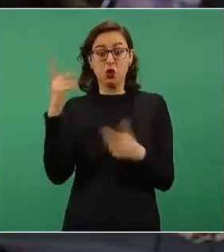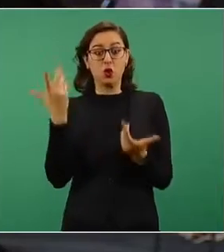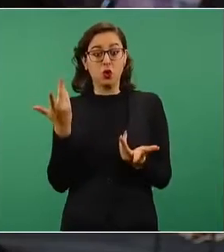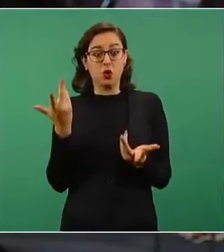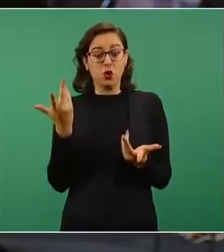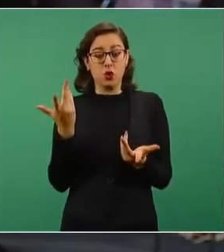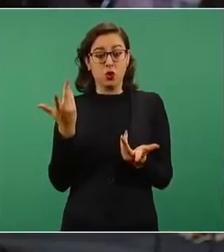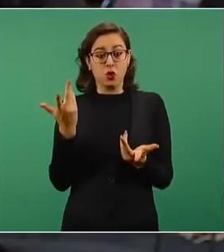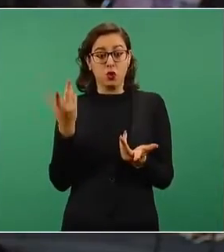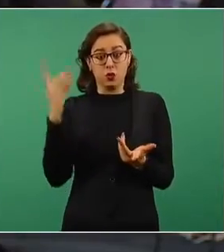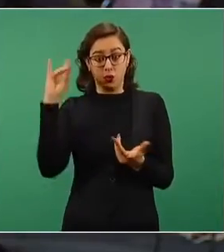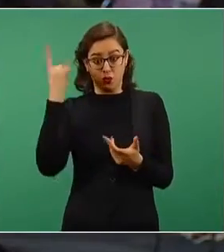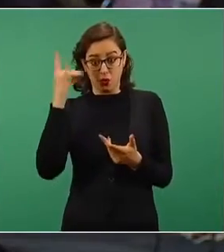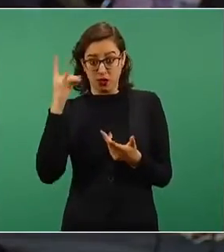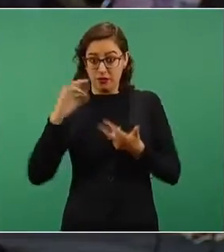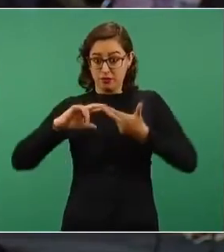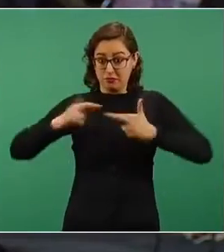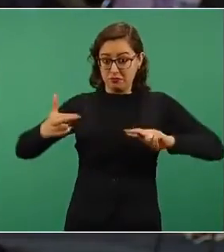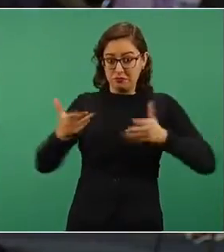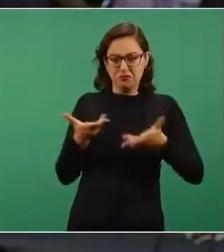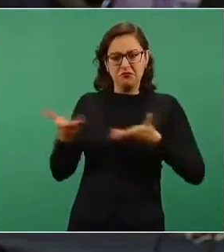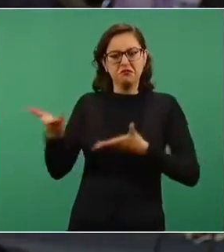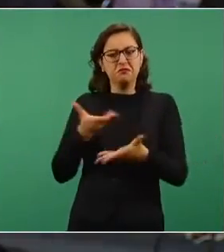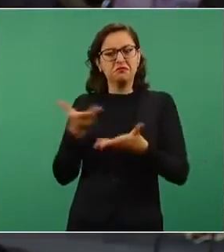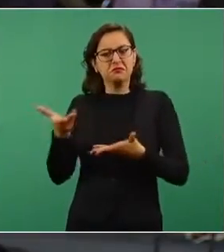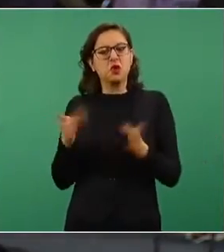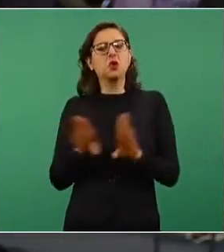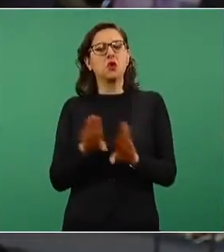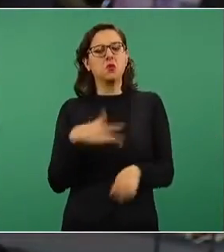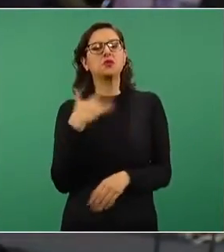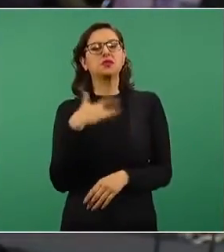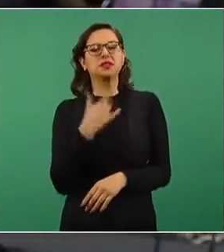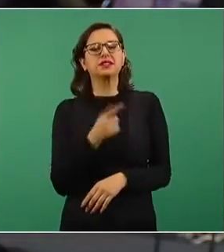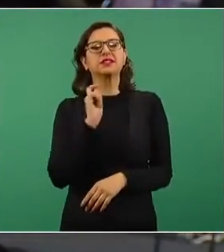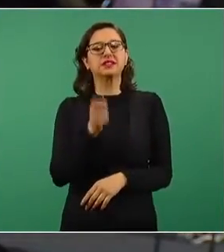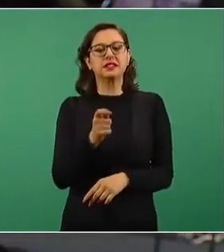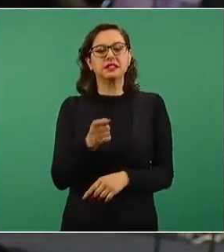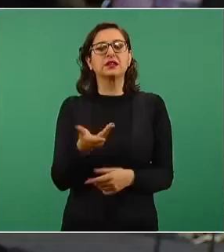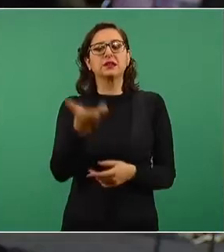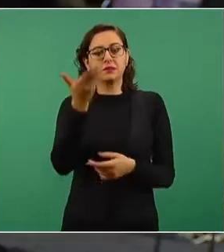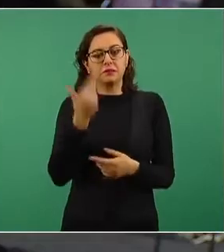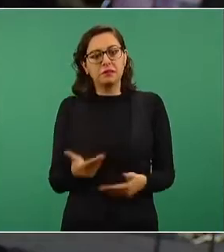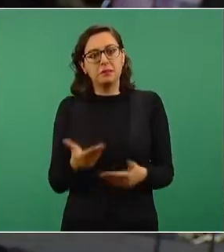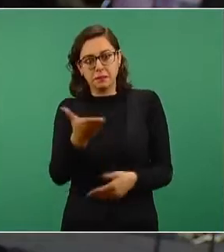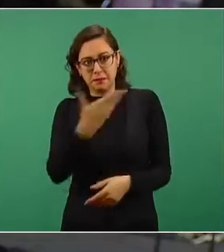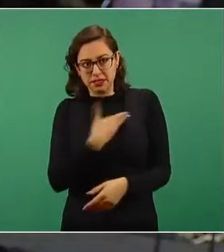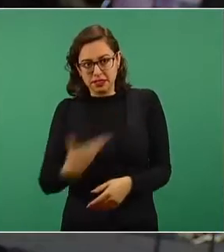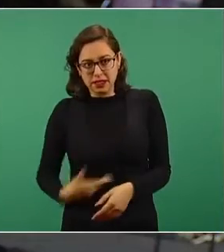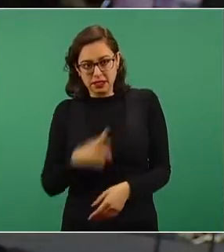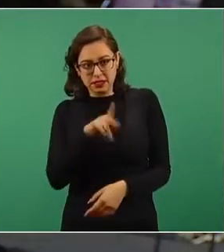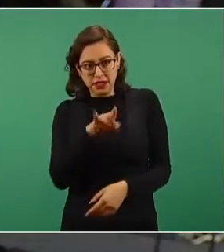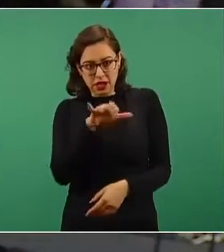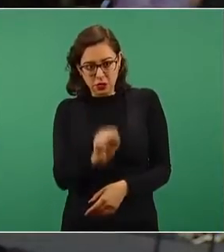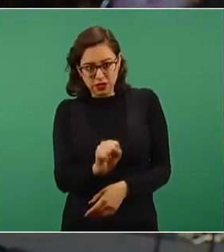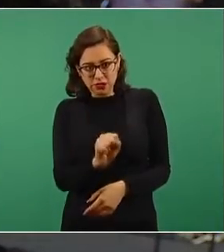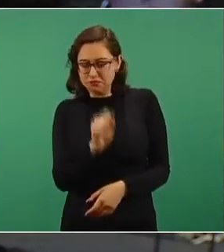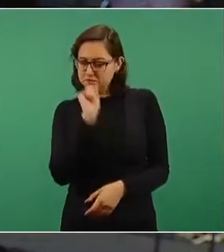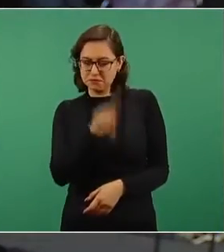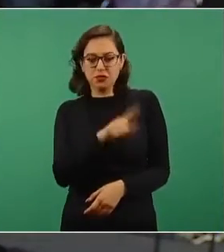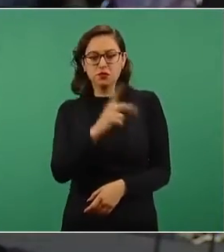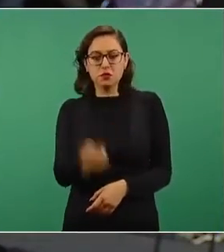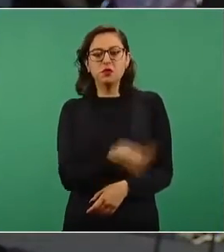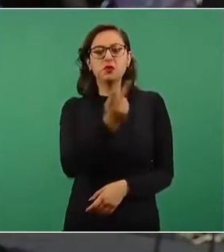bilaterales entre México y Bolivia? Y para el presidente Luis Arce también la misma pregunta. ¿Qué significa para Bolivia restablecer